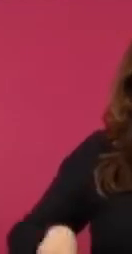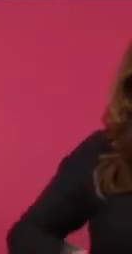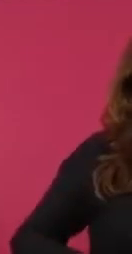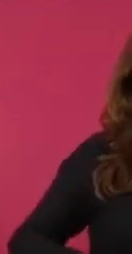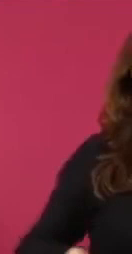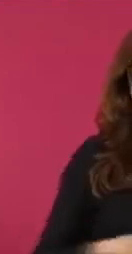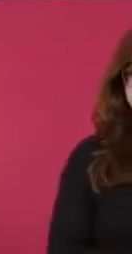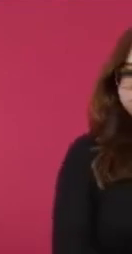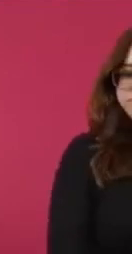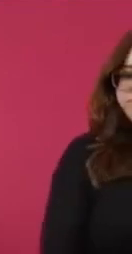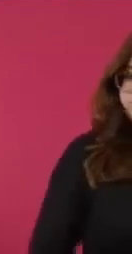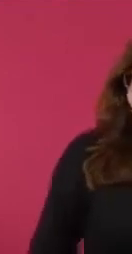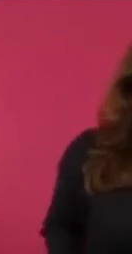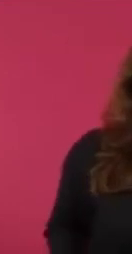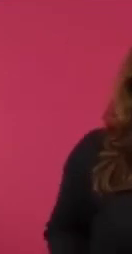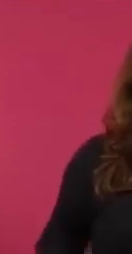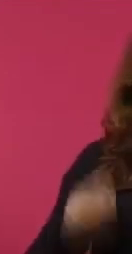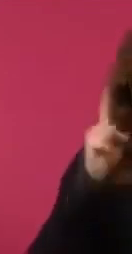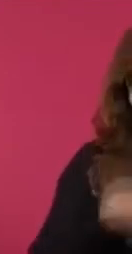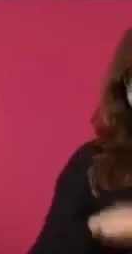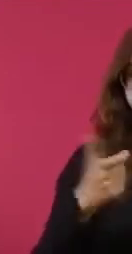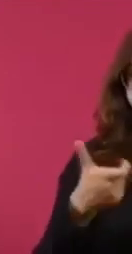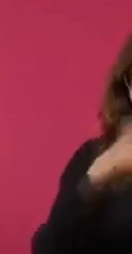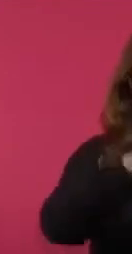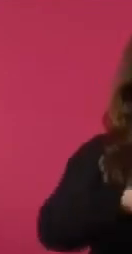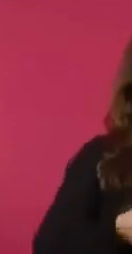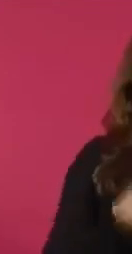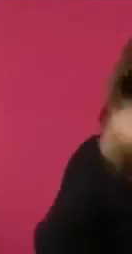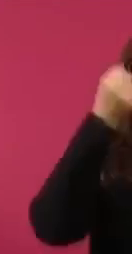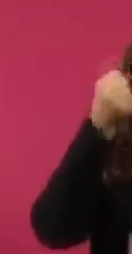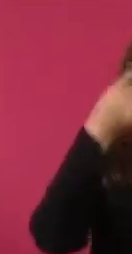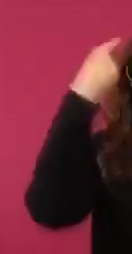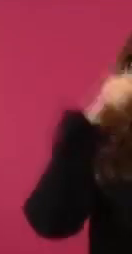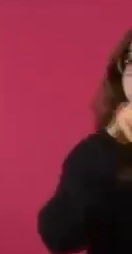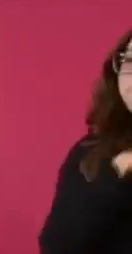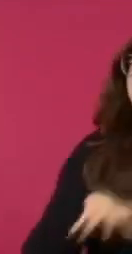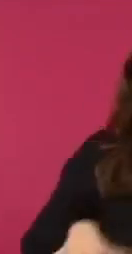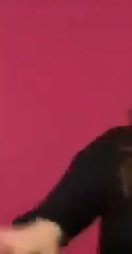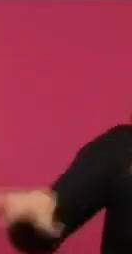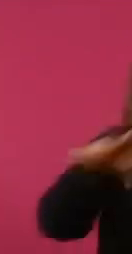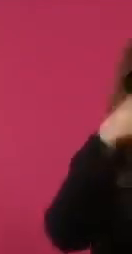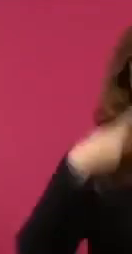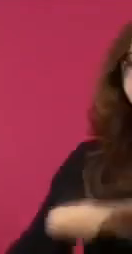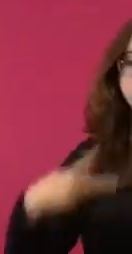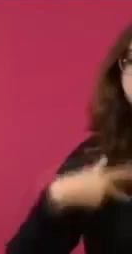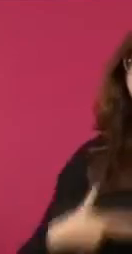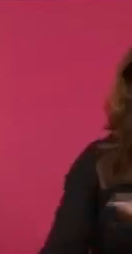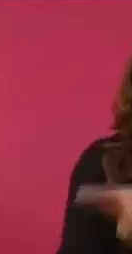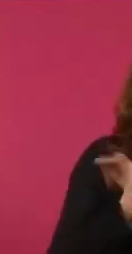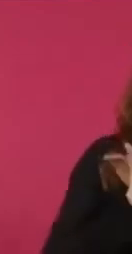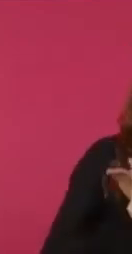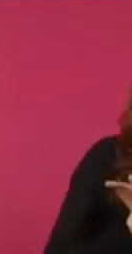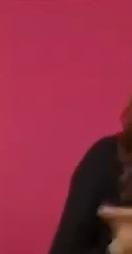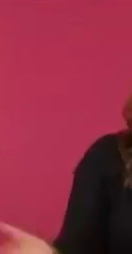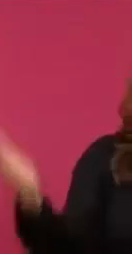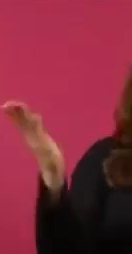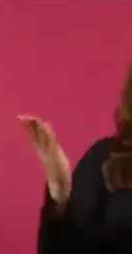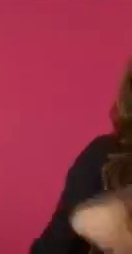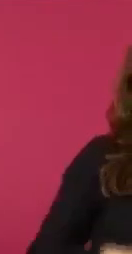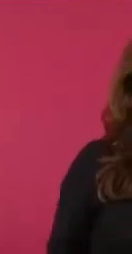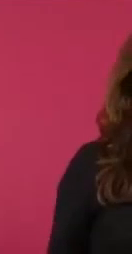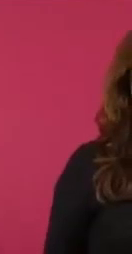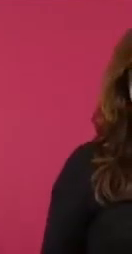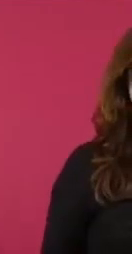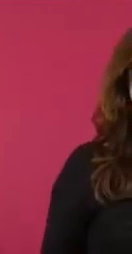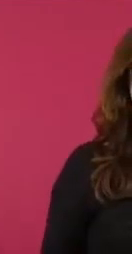de Hacienda tomará medidas, dará instrucciones para que se apoye, porque así lo han hecho desde el inicio de su gestión, y puedan apoyar a